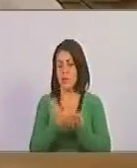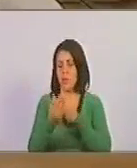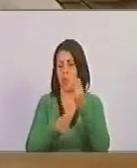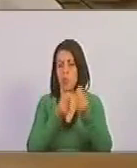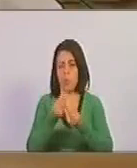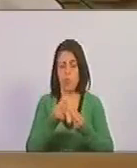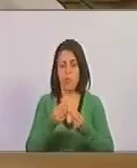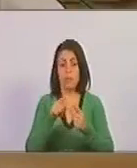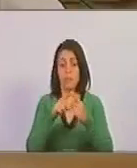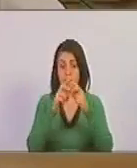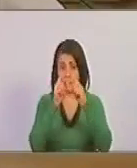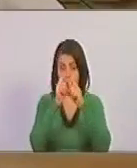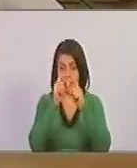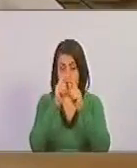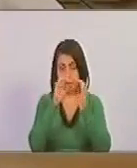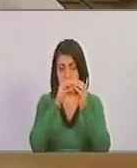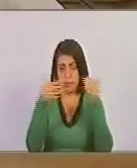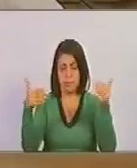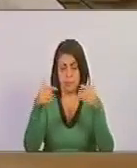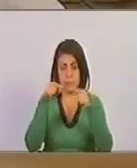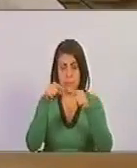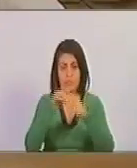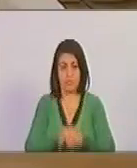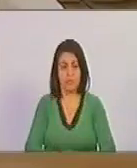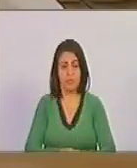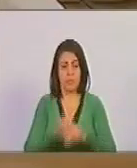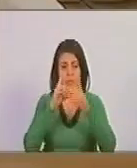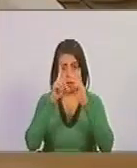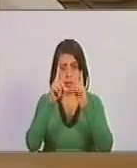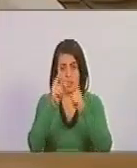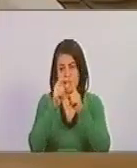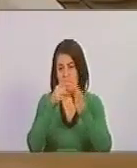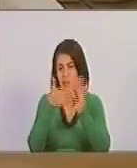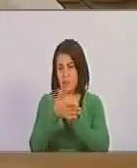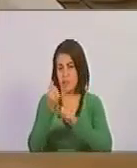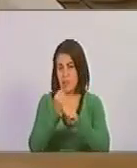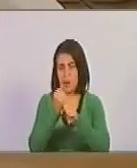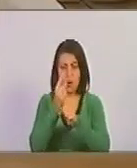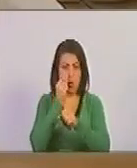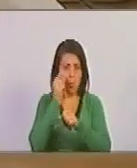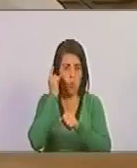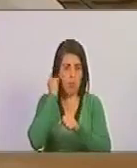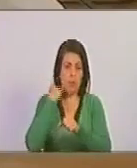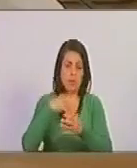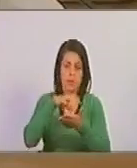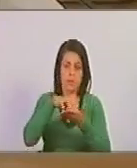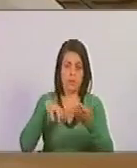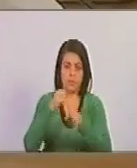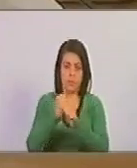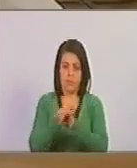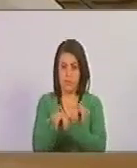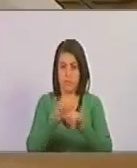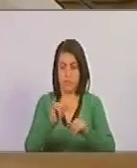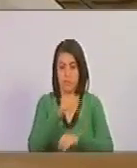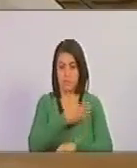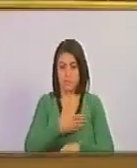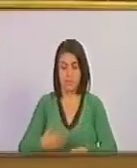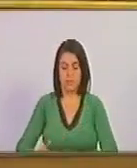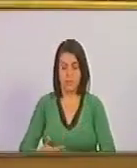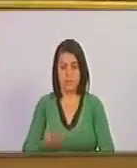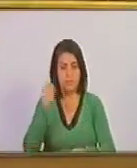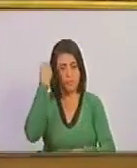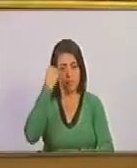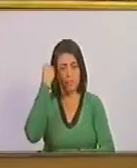redactado en los siguientes términos. Epígrafe. Definición de trabajadora o trabajador agrícola. Es todo, ciudadano presidente.